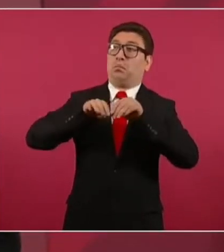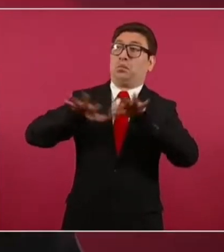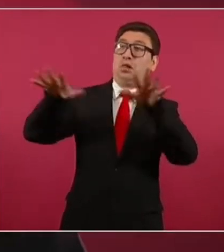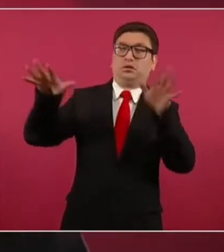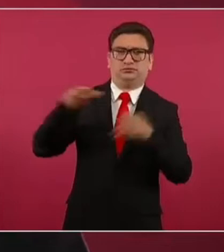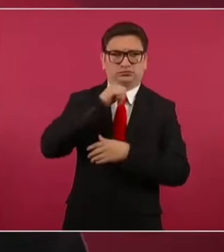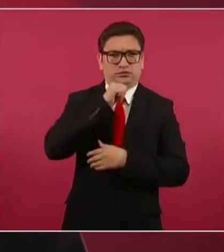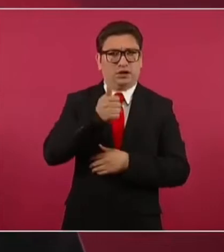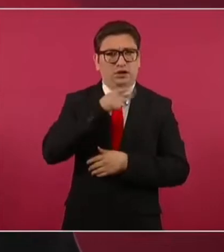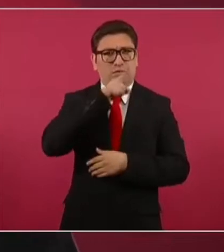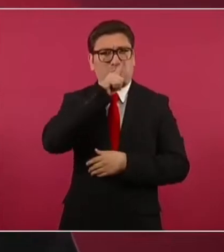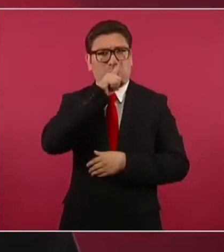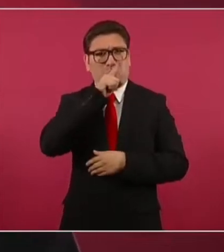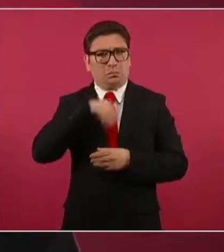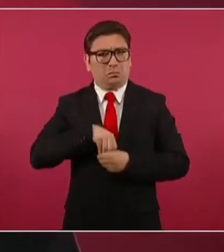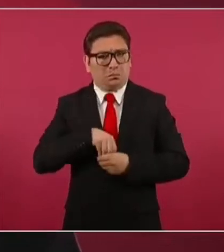no dice nada.